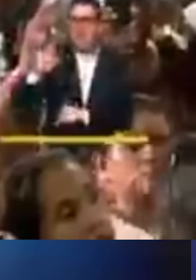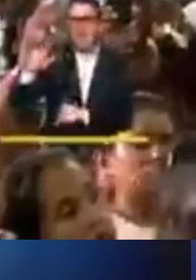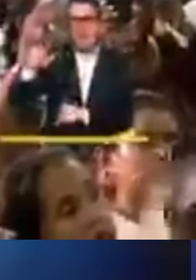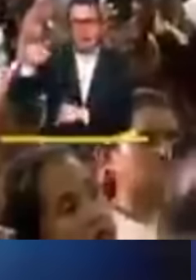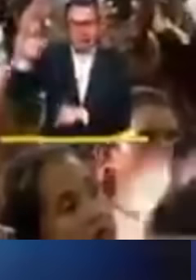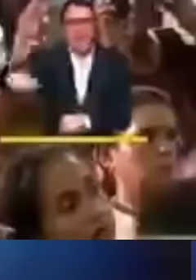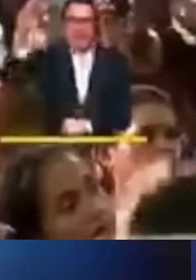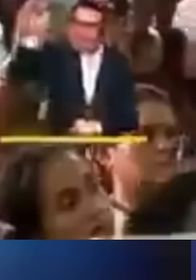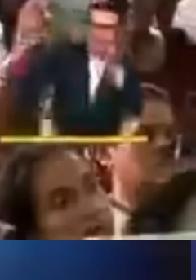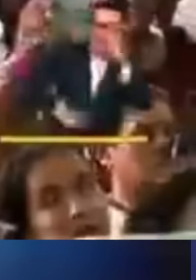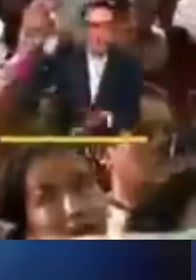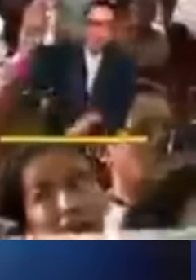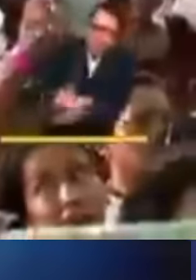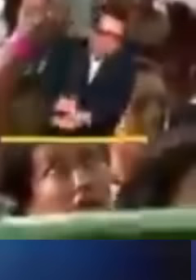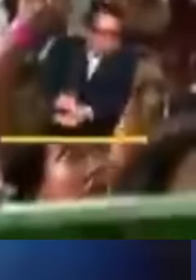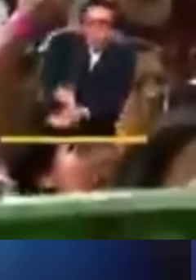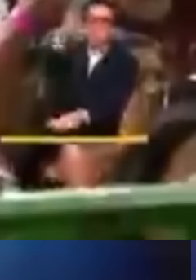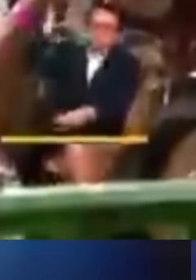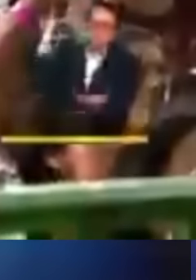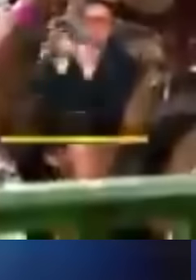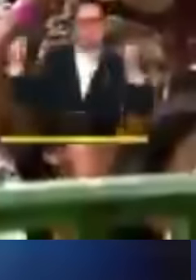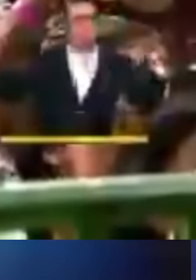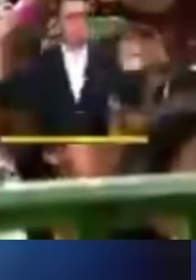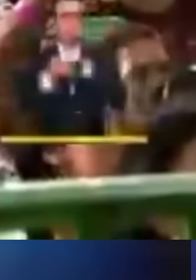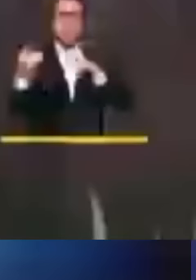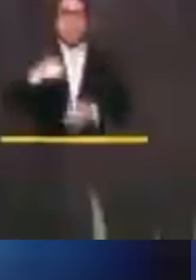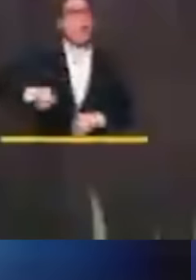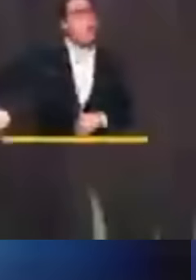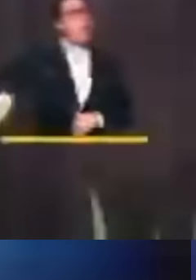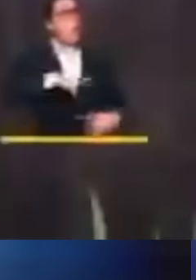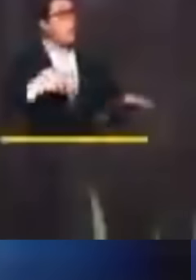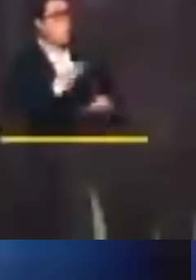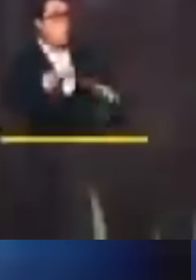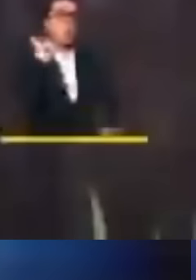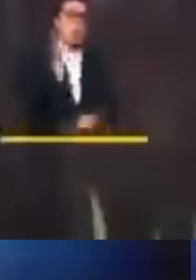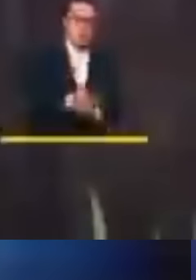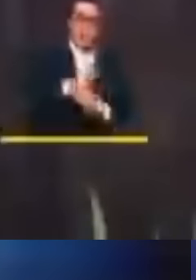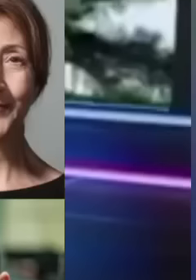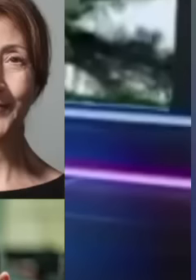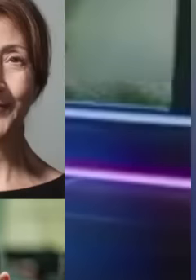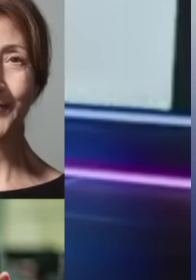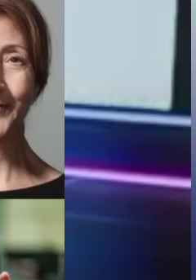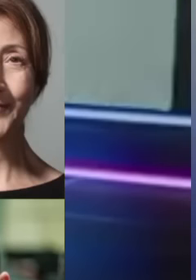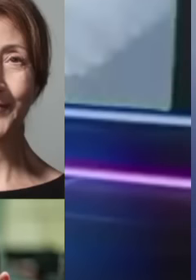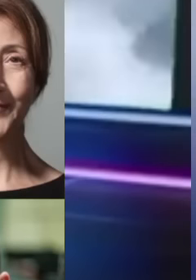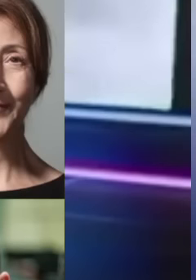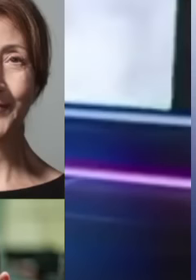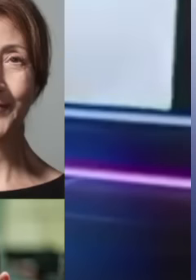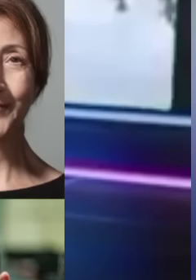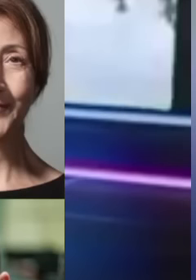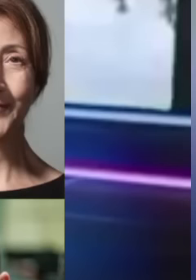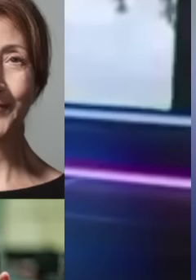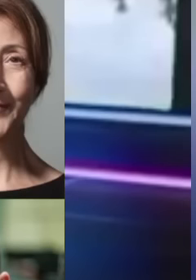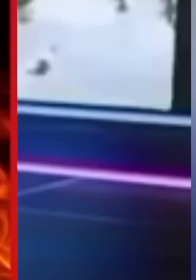su gobierno no más señor gustavo petro no más papita para el loro no siga dándole titulares a la